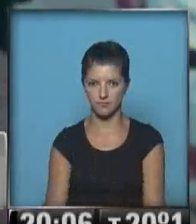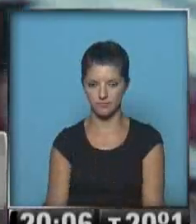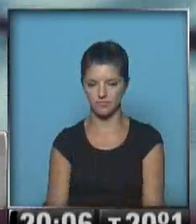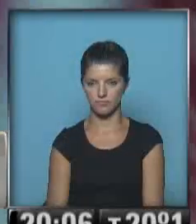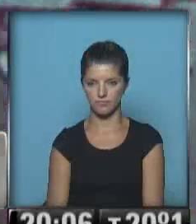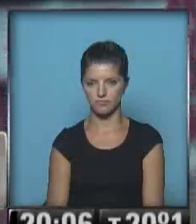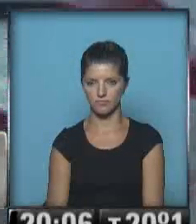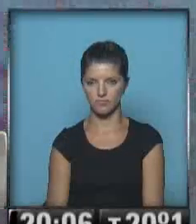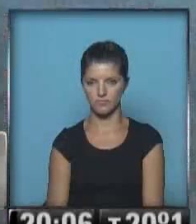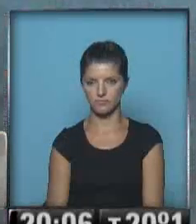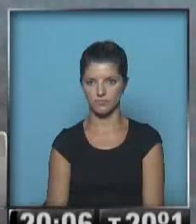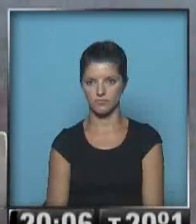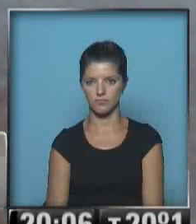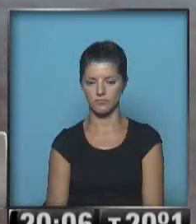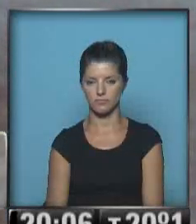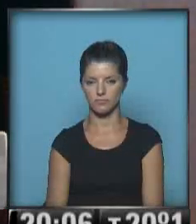Paz